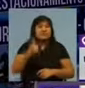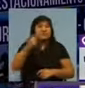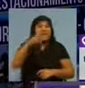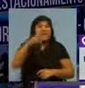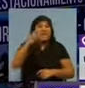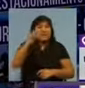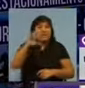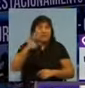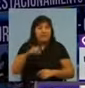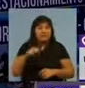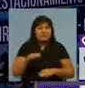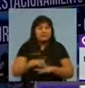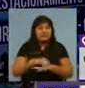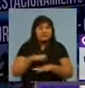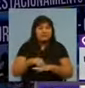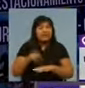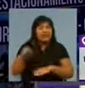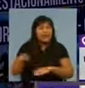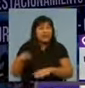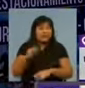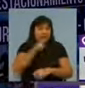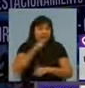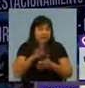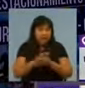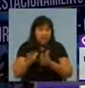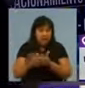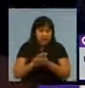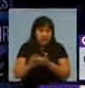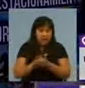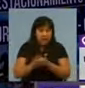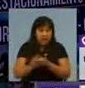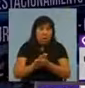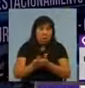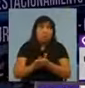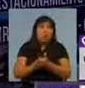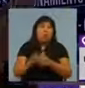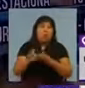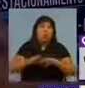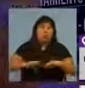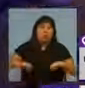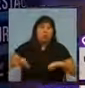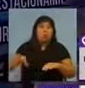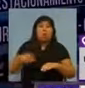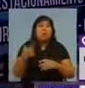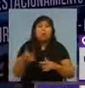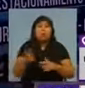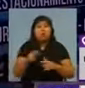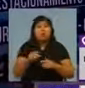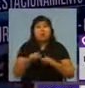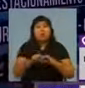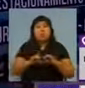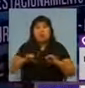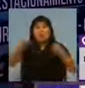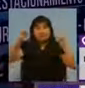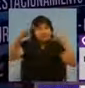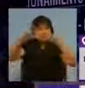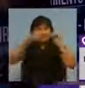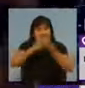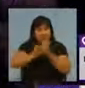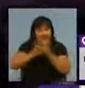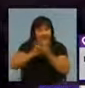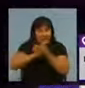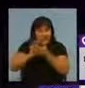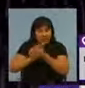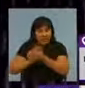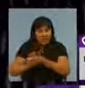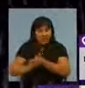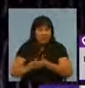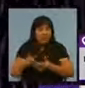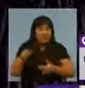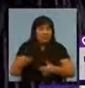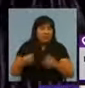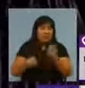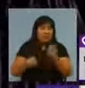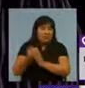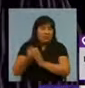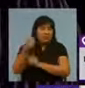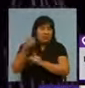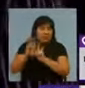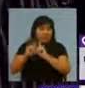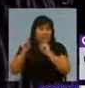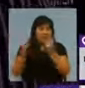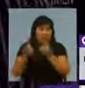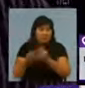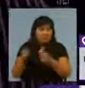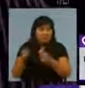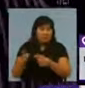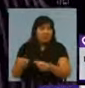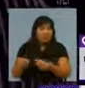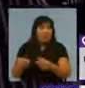hecho un ordenamiento territorial y ya se quiere instalar una actividad privada en desmedro de el interés